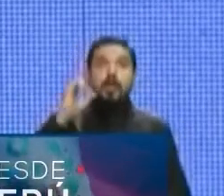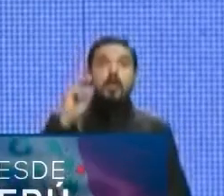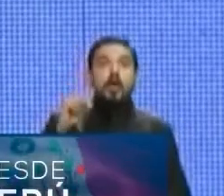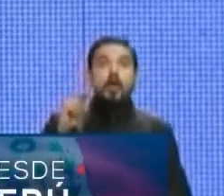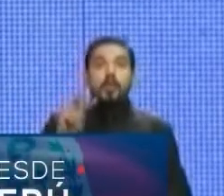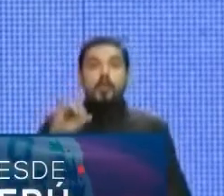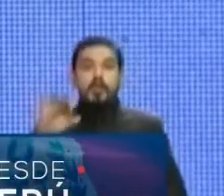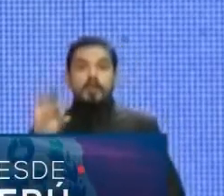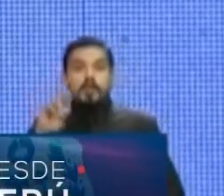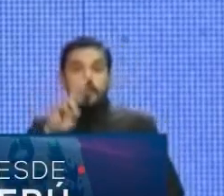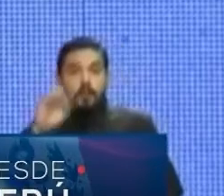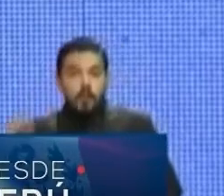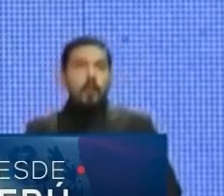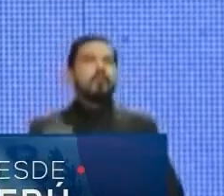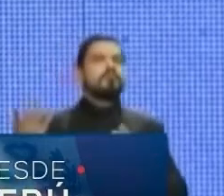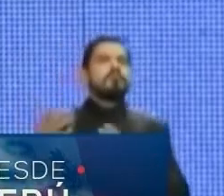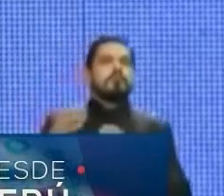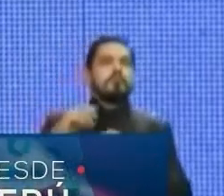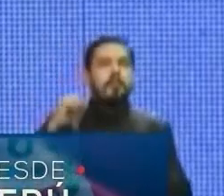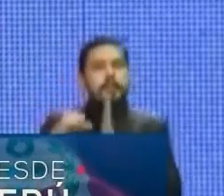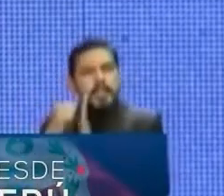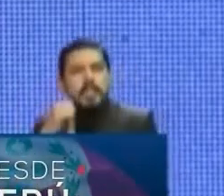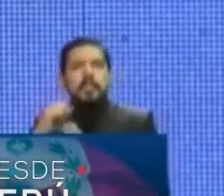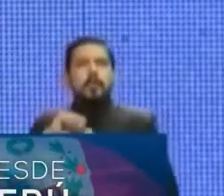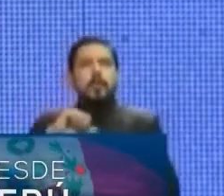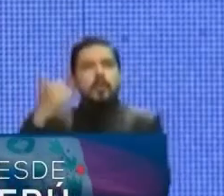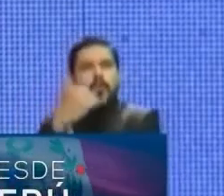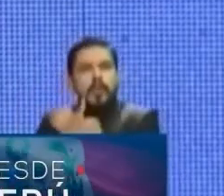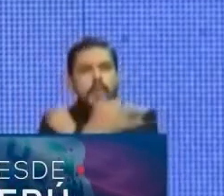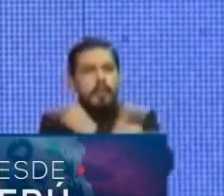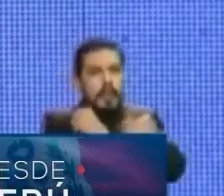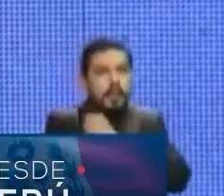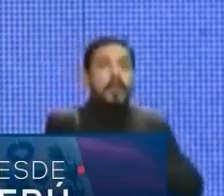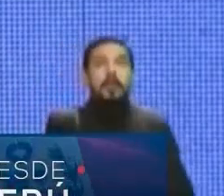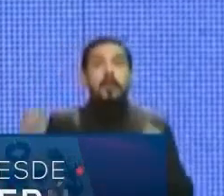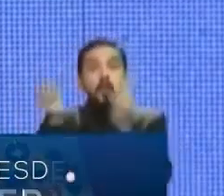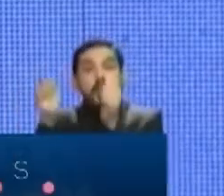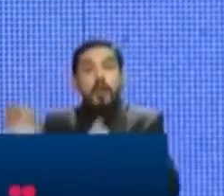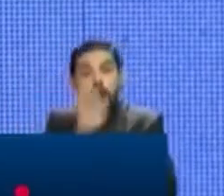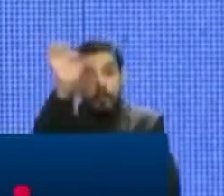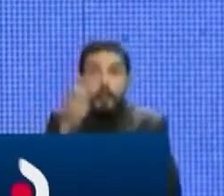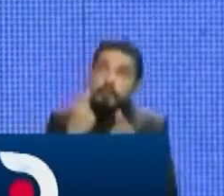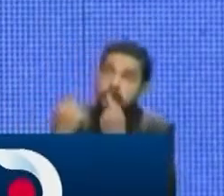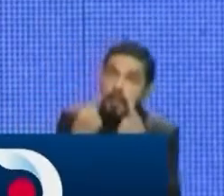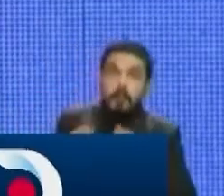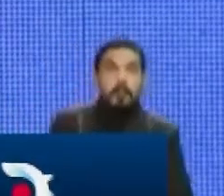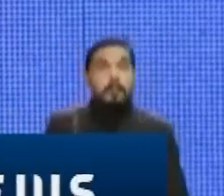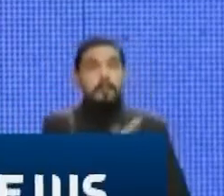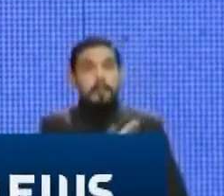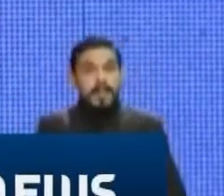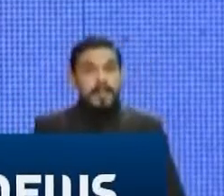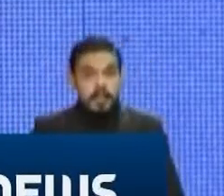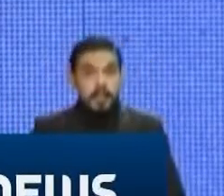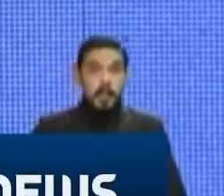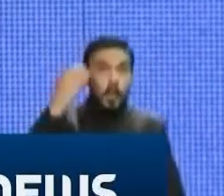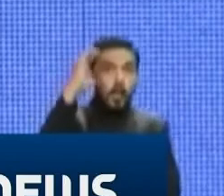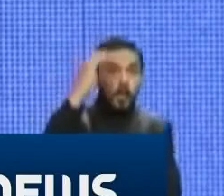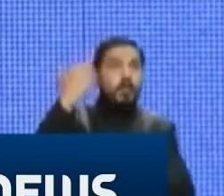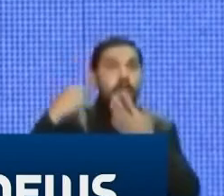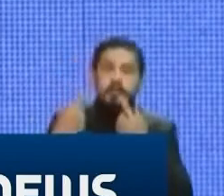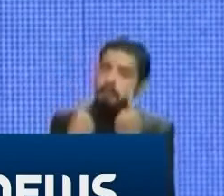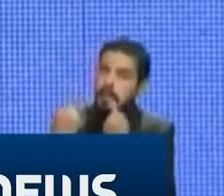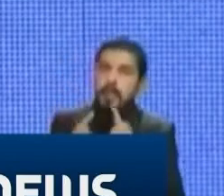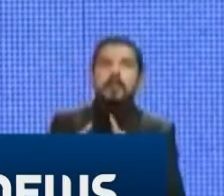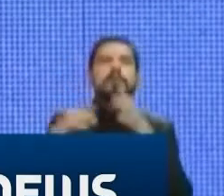que los gabinetes binacionales. Ya he hablado con los embajadores de la Unión Europea, con el presidente de Colombia y vamos